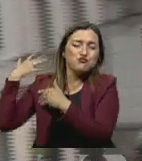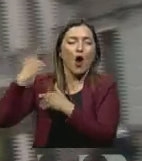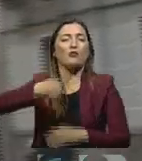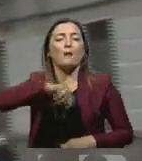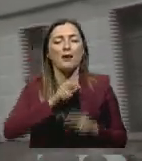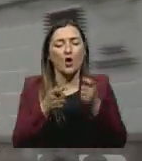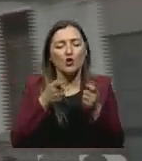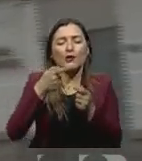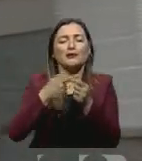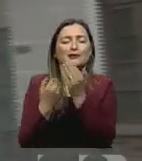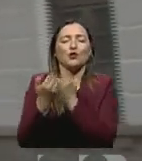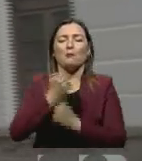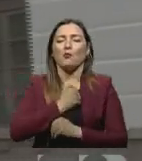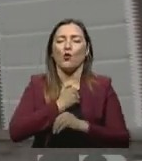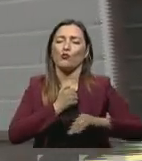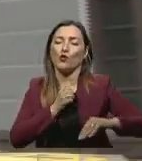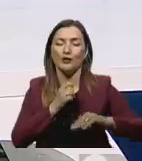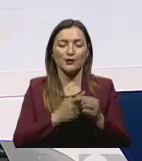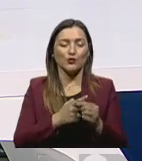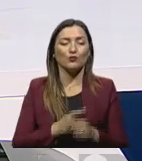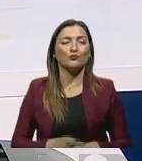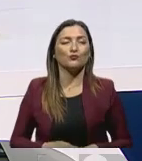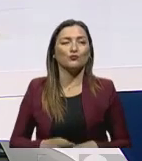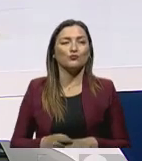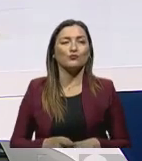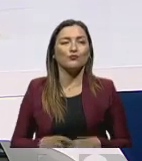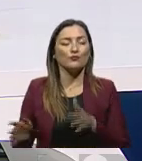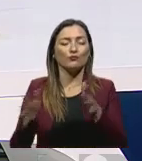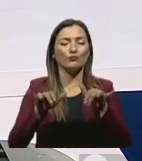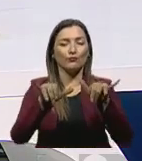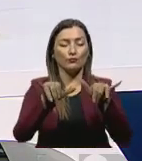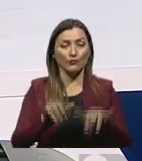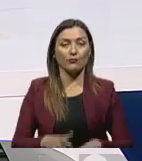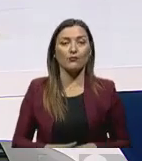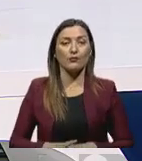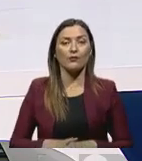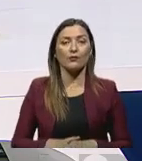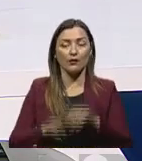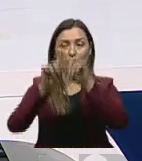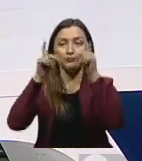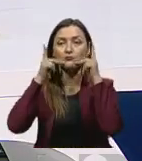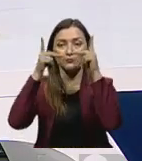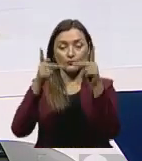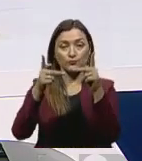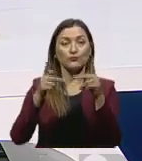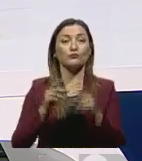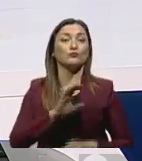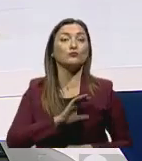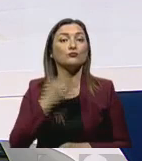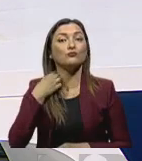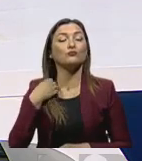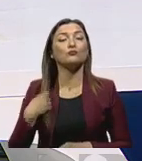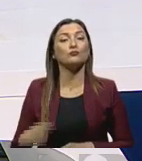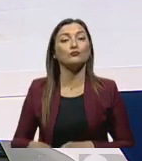históricas Helen Quiñones 24 horas seguimos con más información la empresa pública Metropolitana de